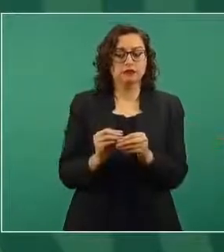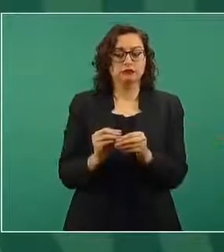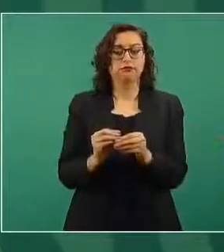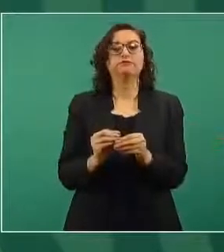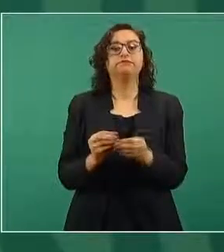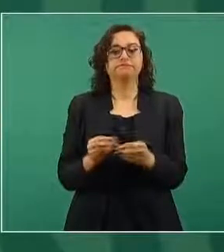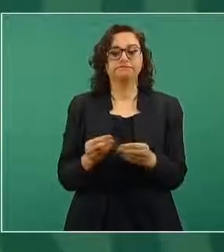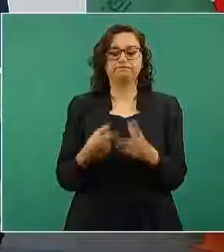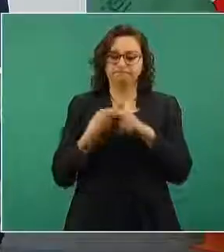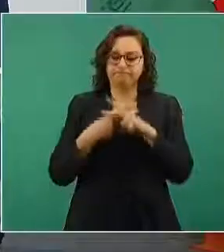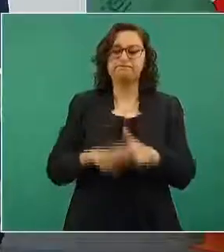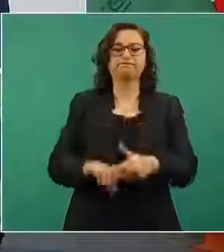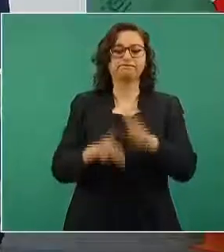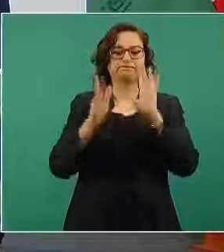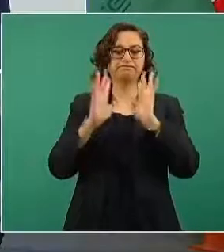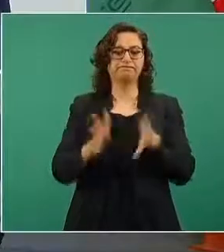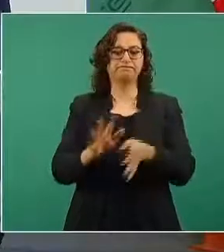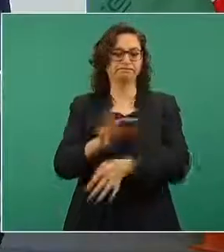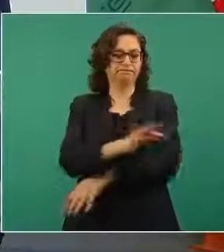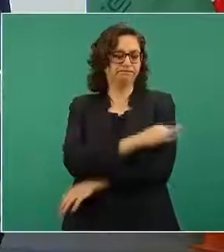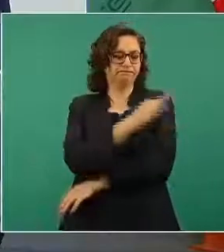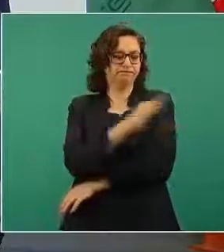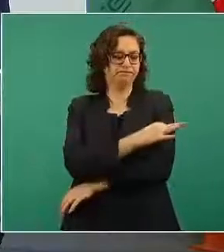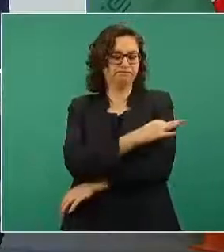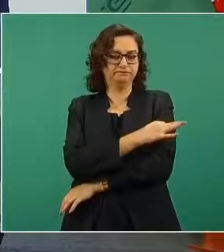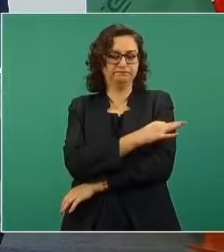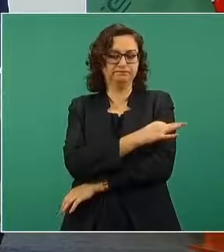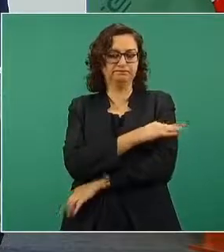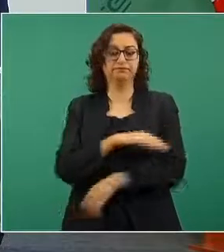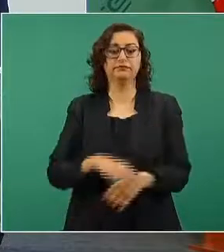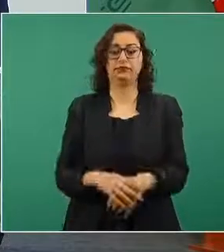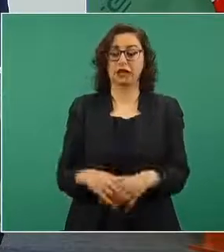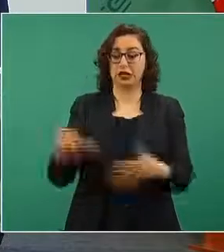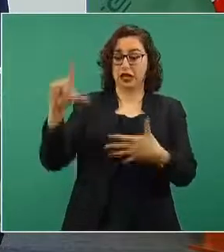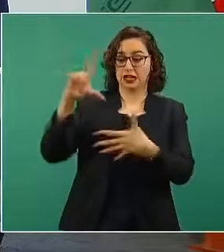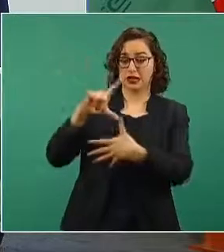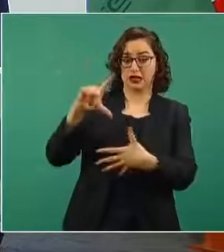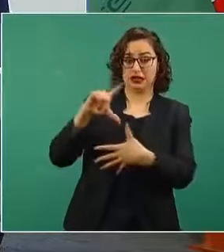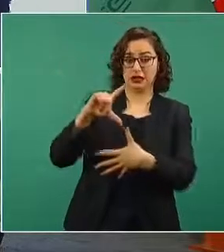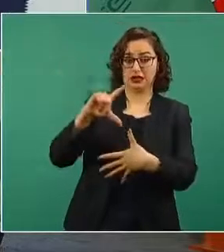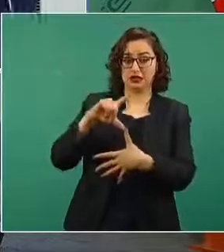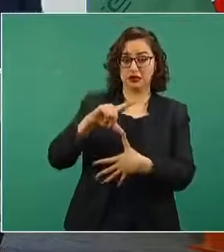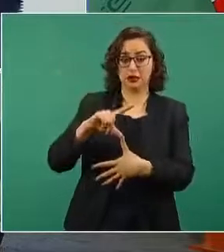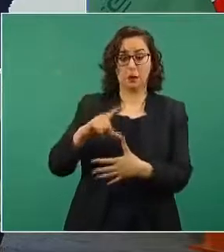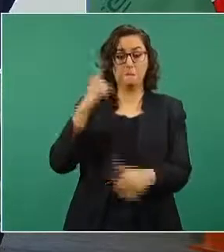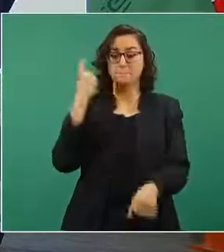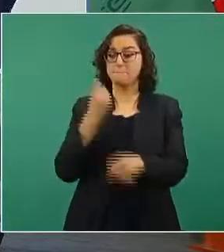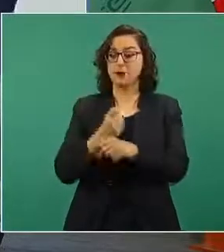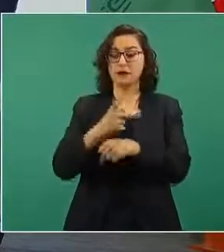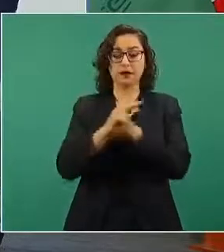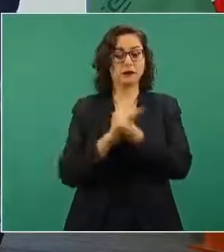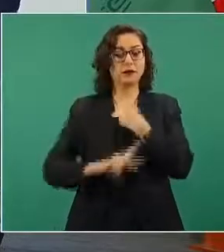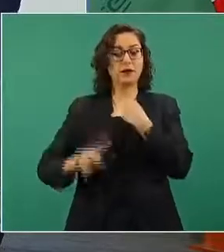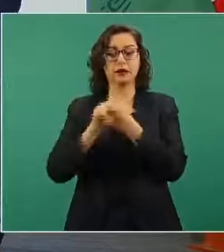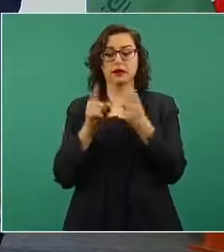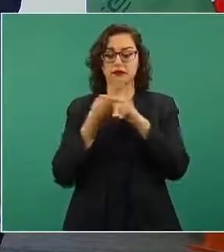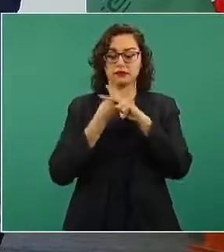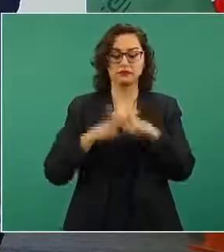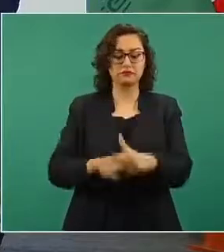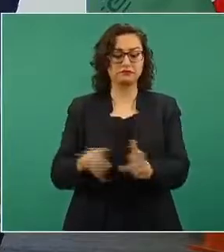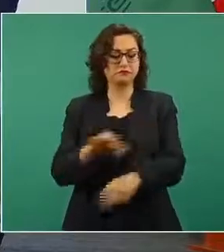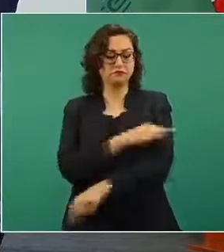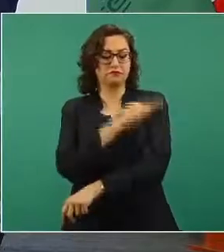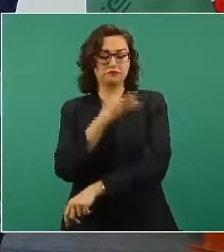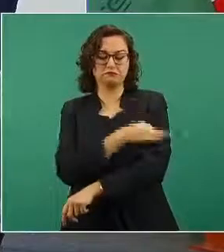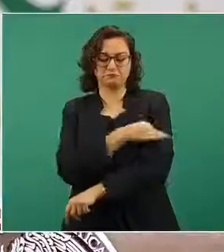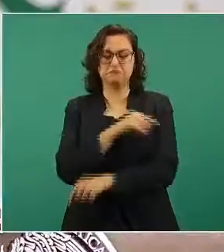es la vacunación. Logramos ser el primer país de América Latina en iniciar el programa de vacunación el 24